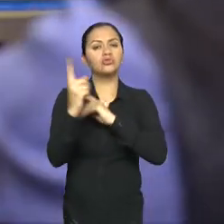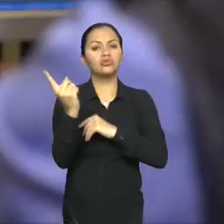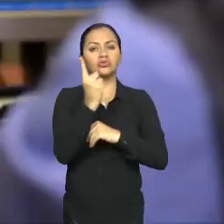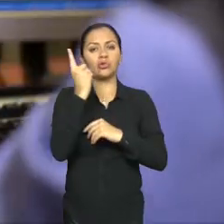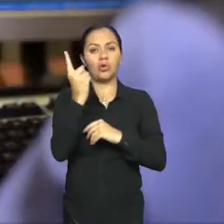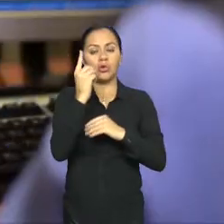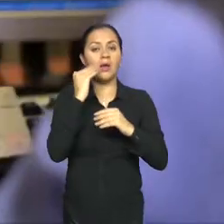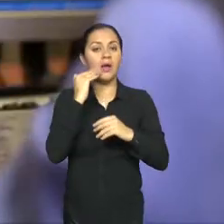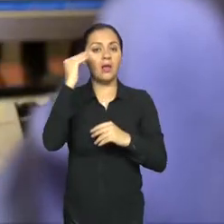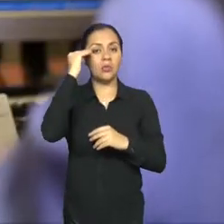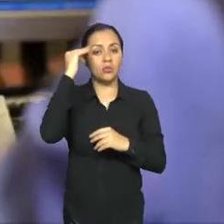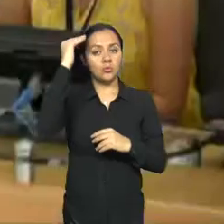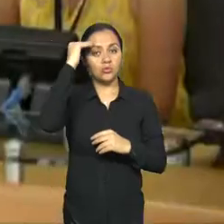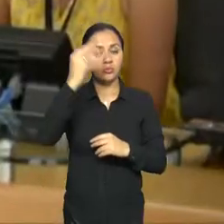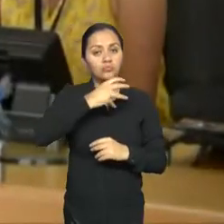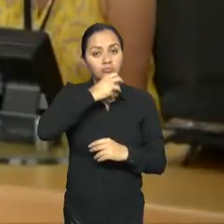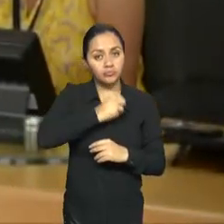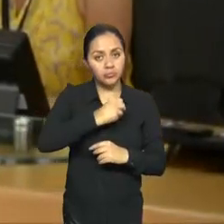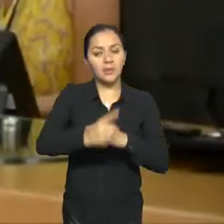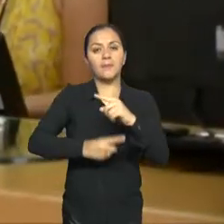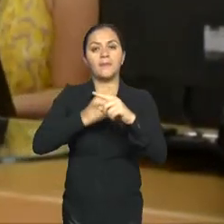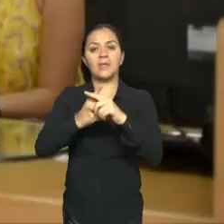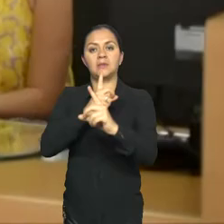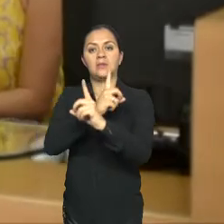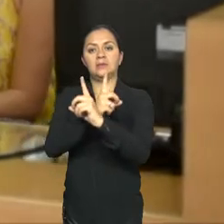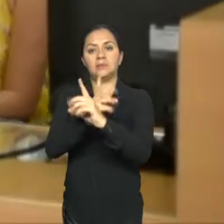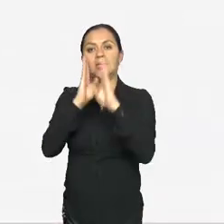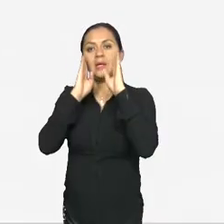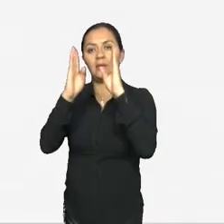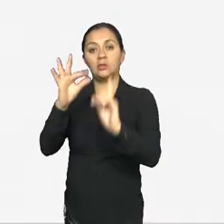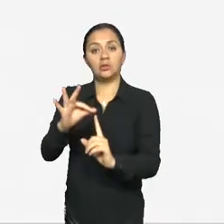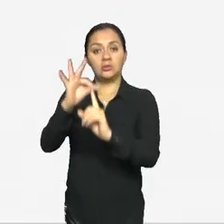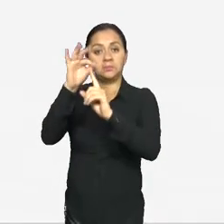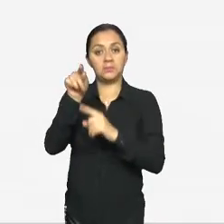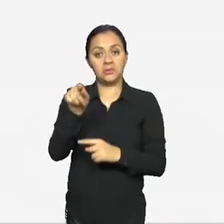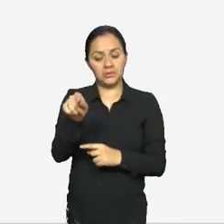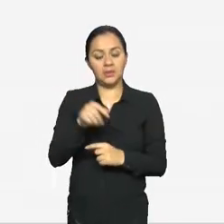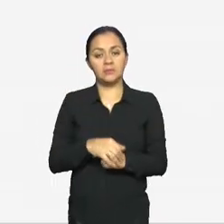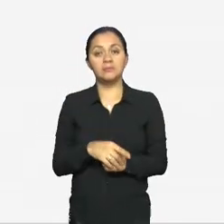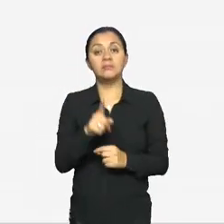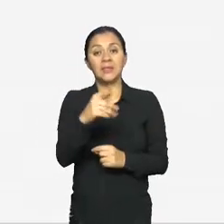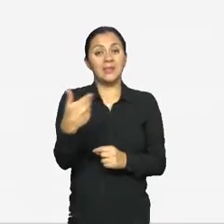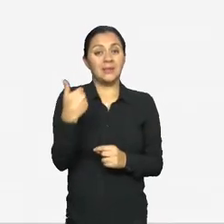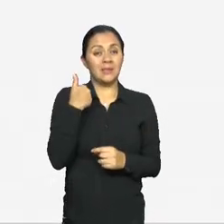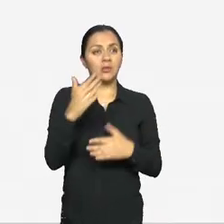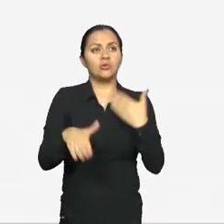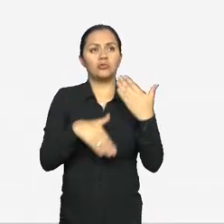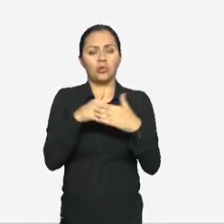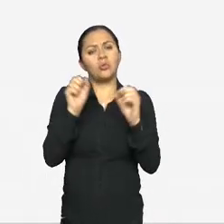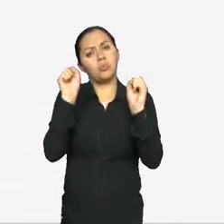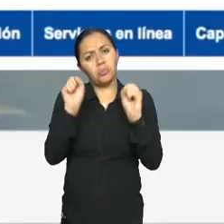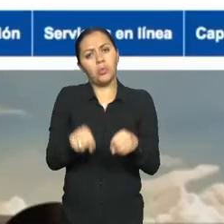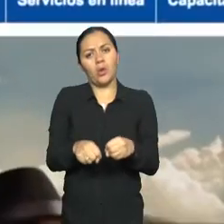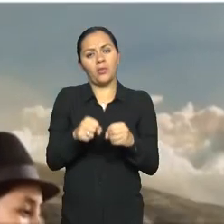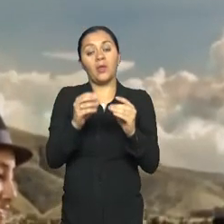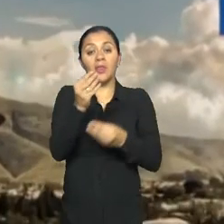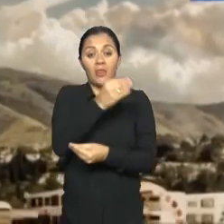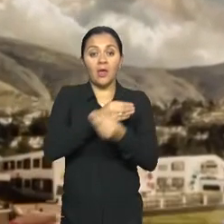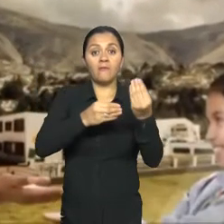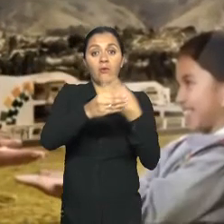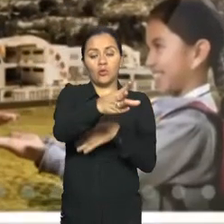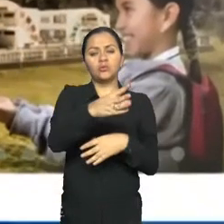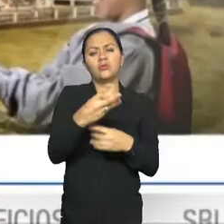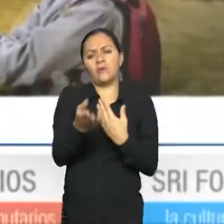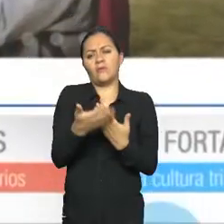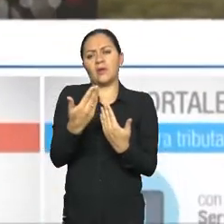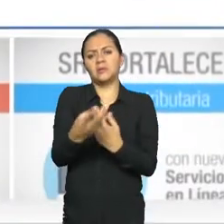a los adultos mayores y personas con discapacidad, quienes también cuentan con la opción de solicitar sus devoluciones